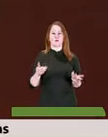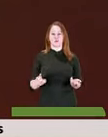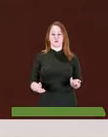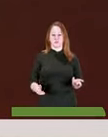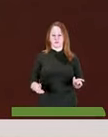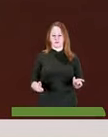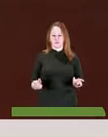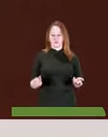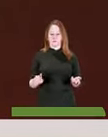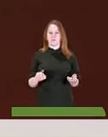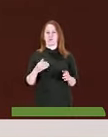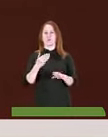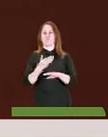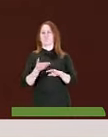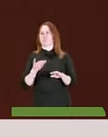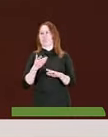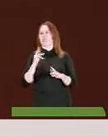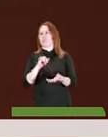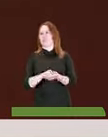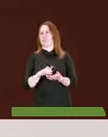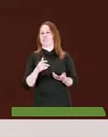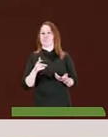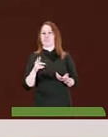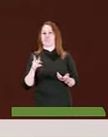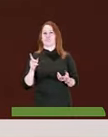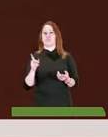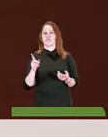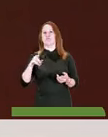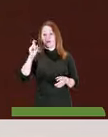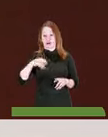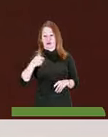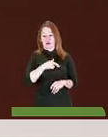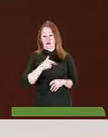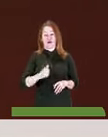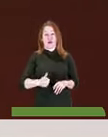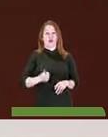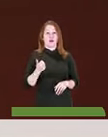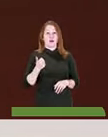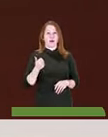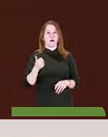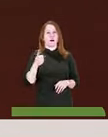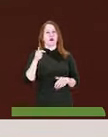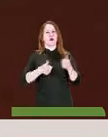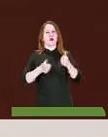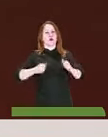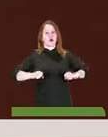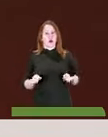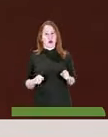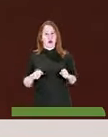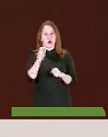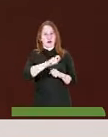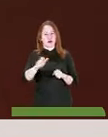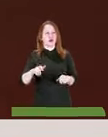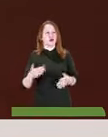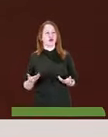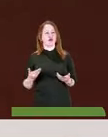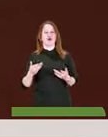solicitado por la señora alcaldesa, porque queríamos aprovechar que muchos de los bogotanos salen de la